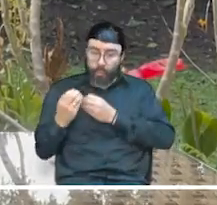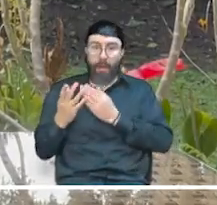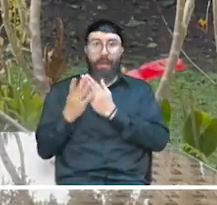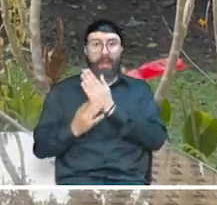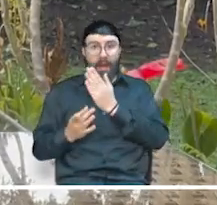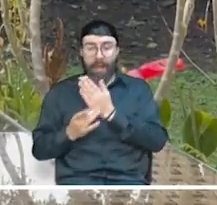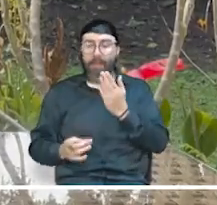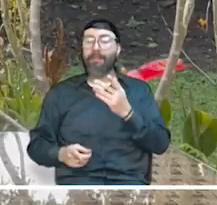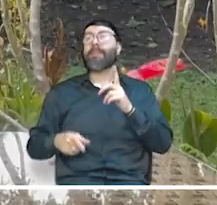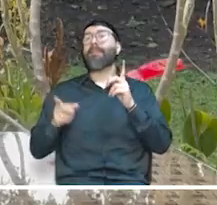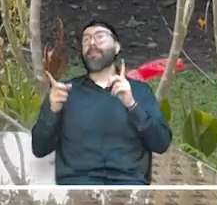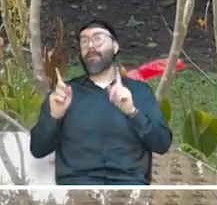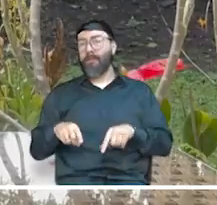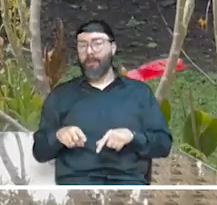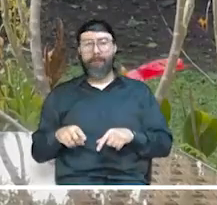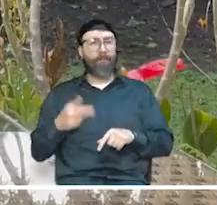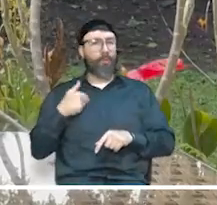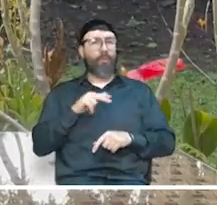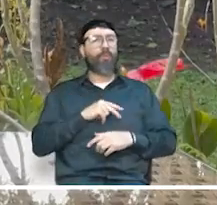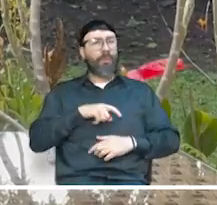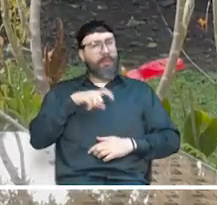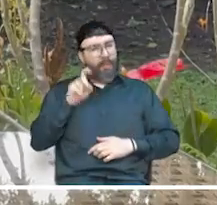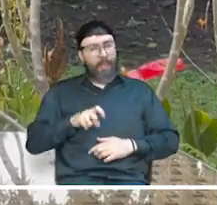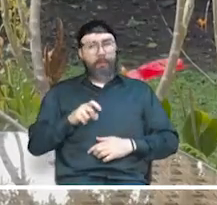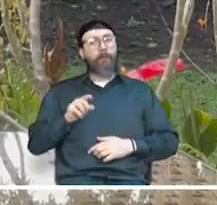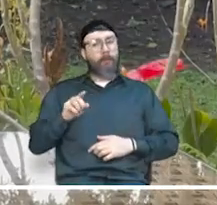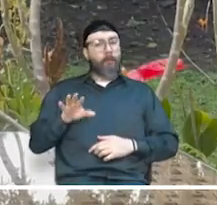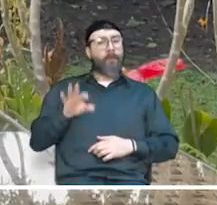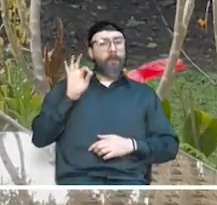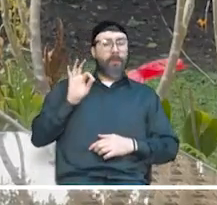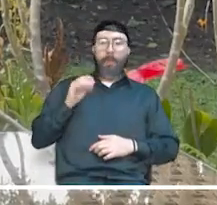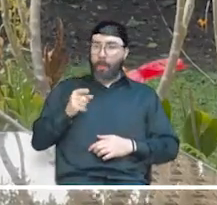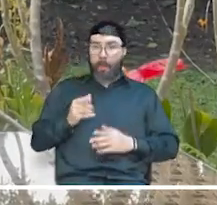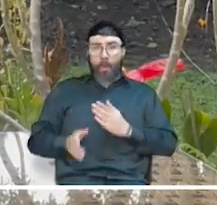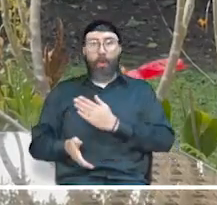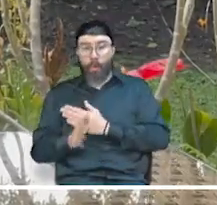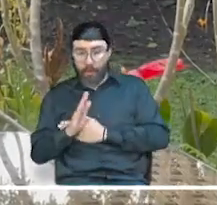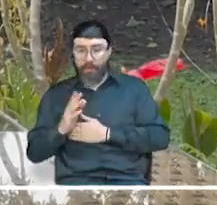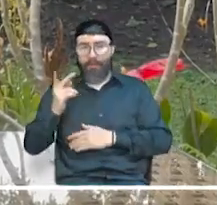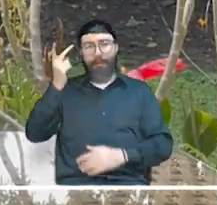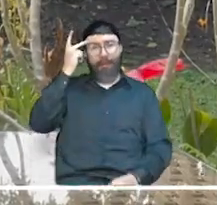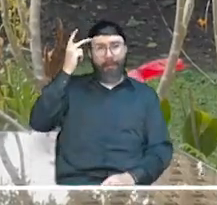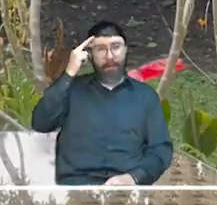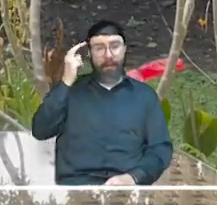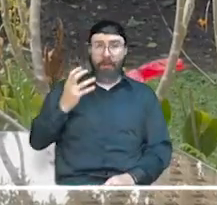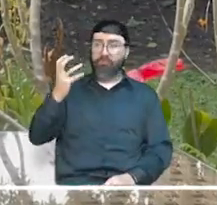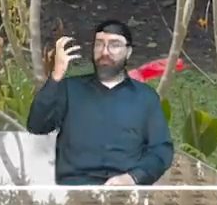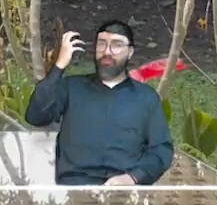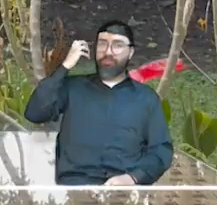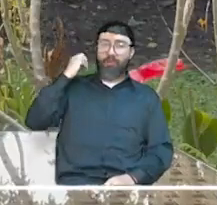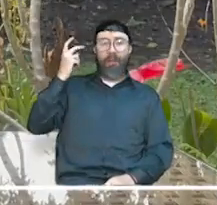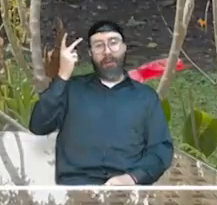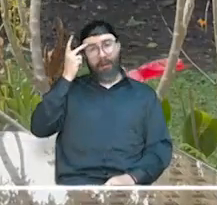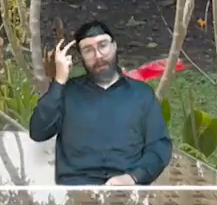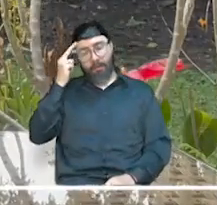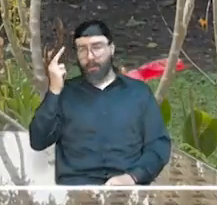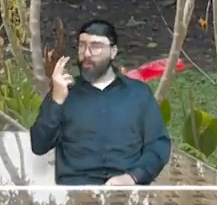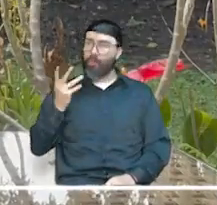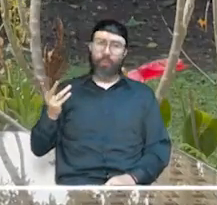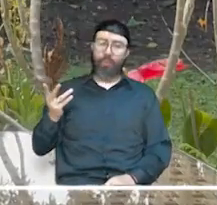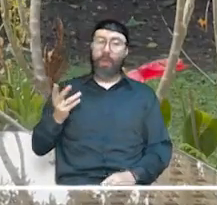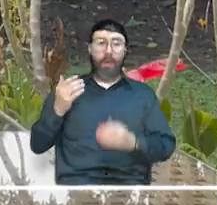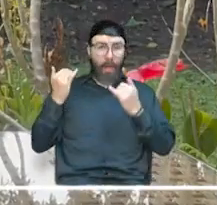debemos actualizarnos para no seguir cometiendo errores que han cometido nuestros antepasados, que hoy podemos